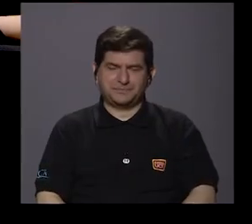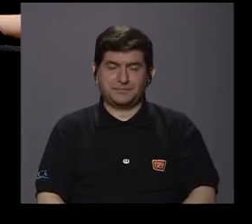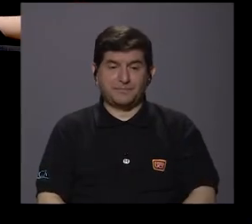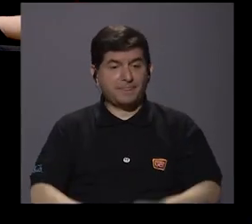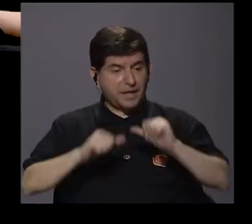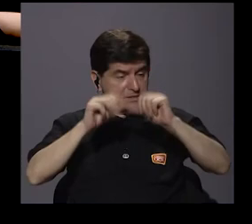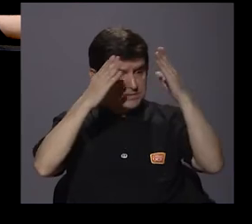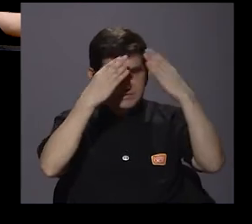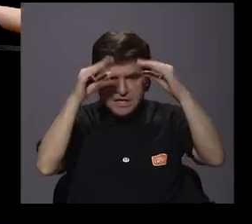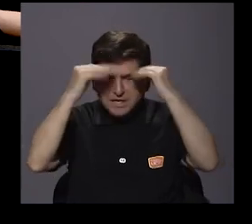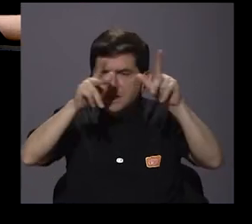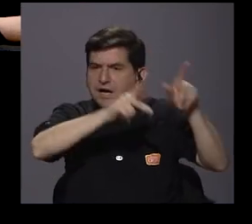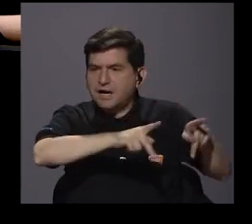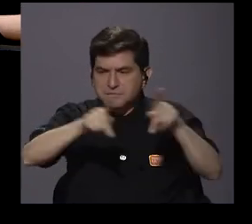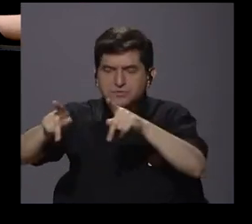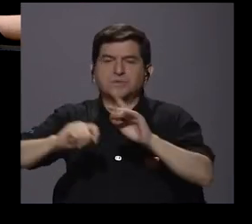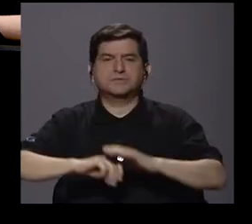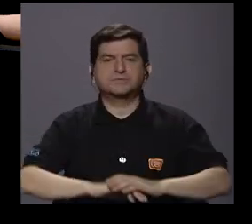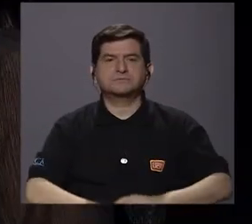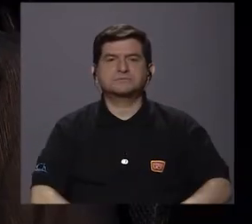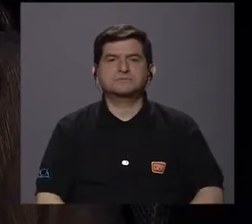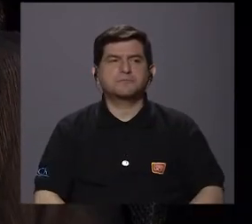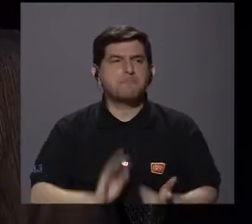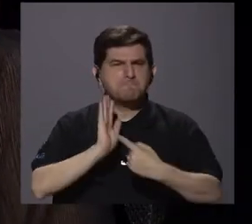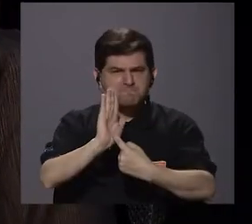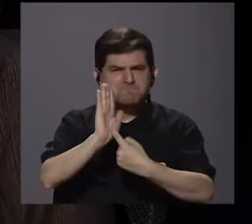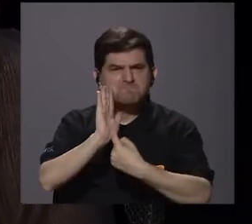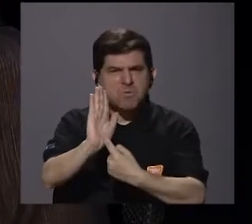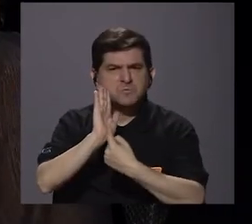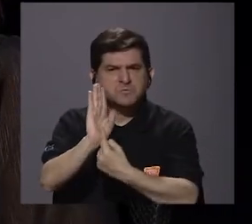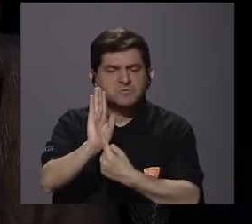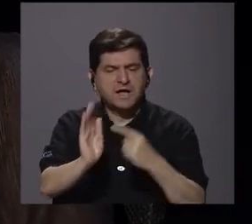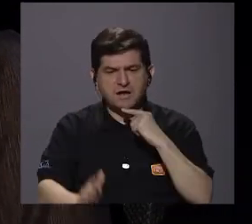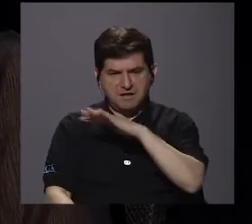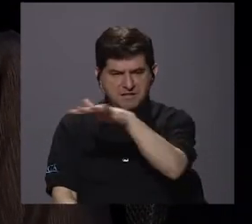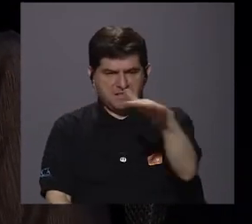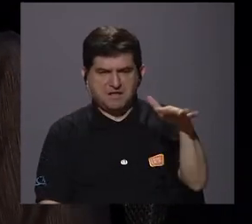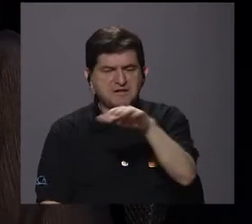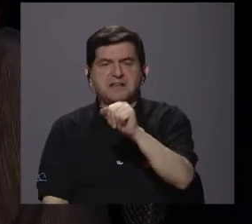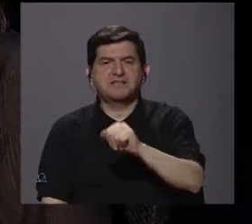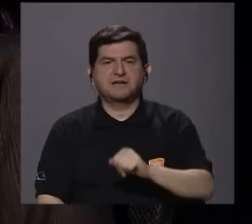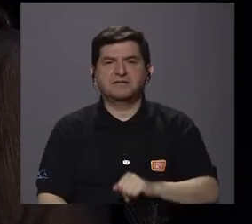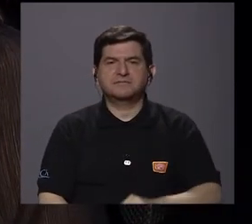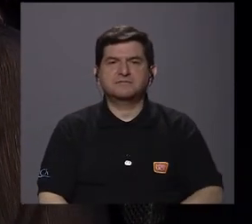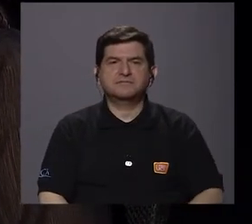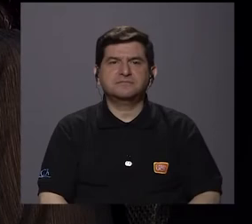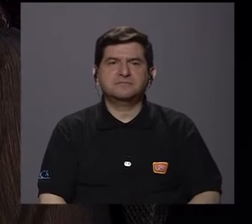Bueno, seguir informándole a la gente, mostrándole la realidad,